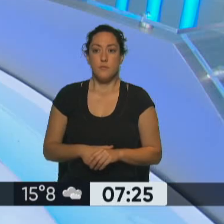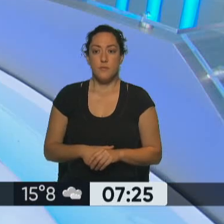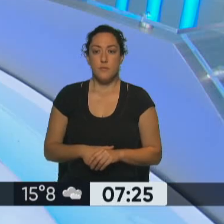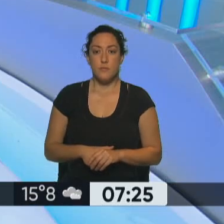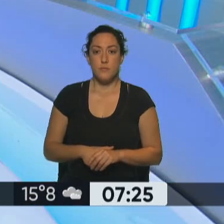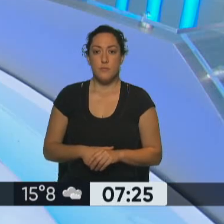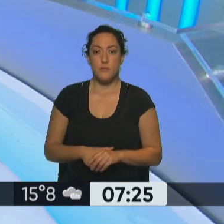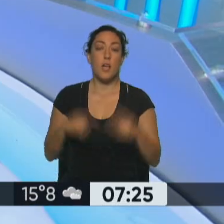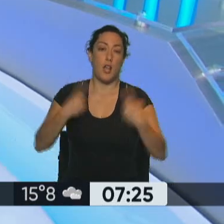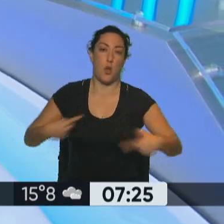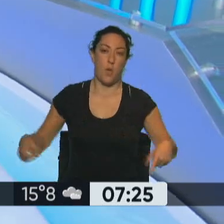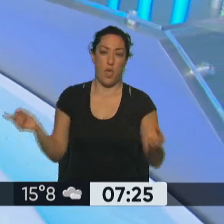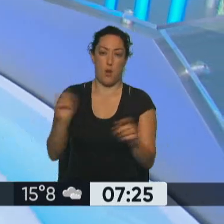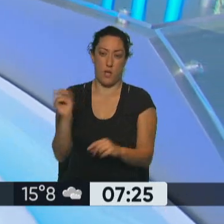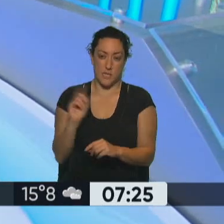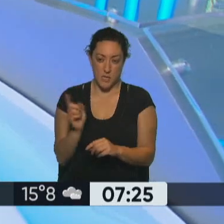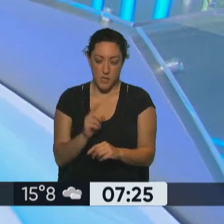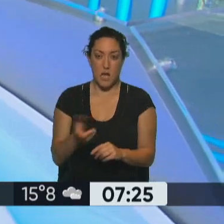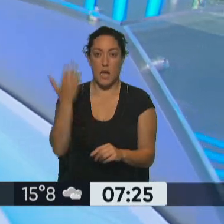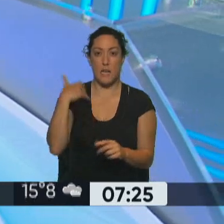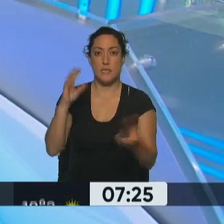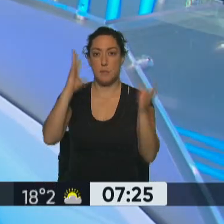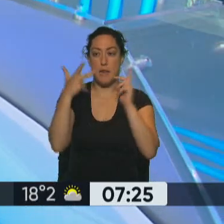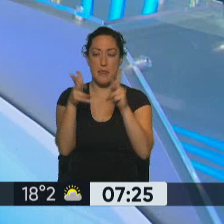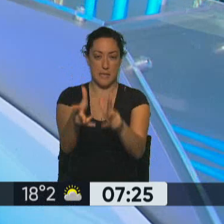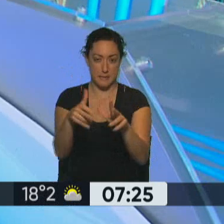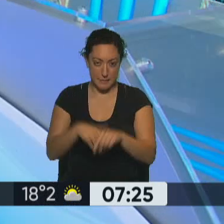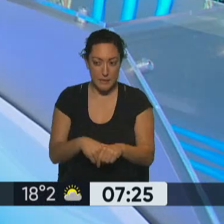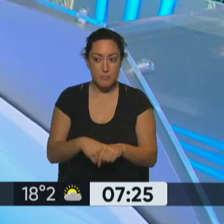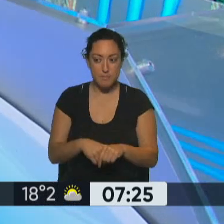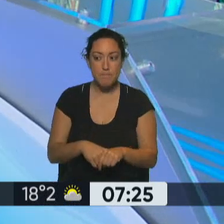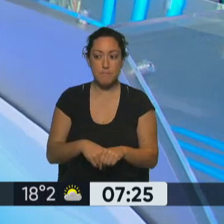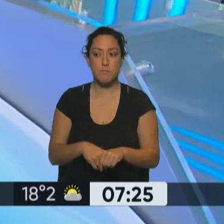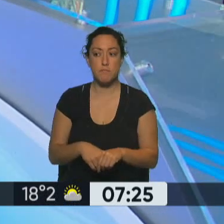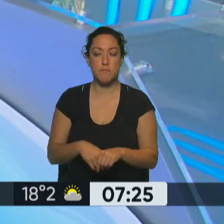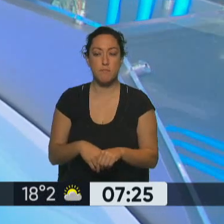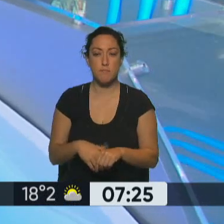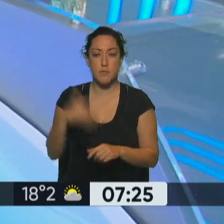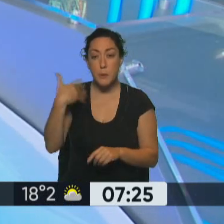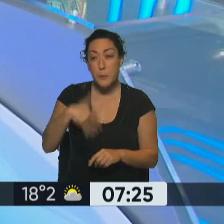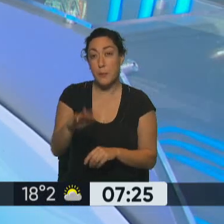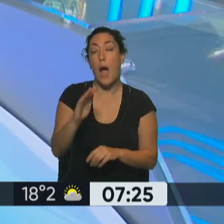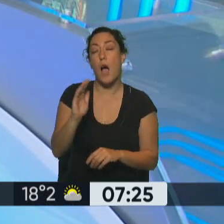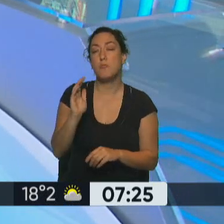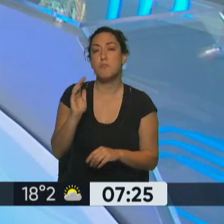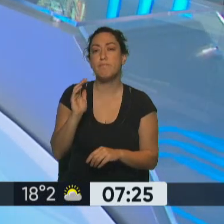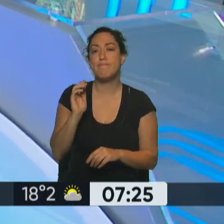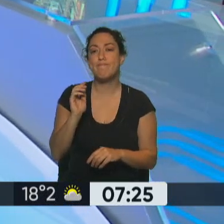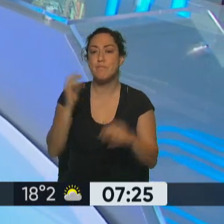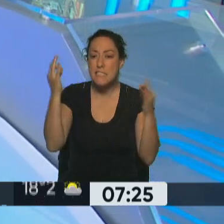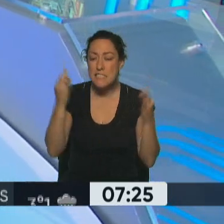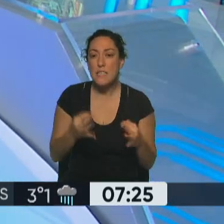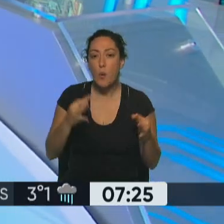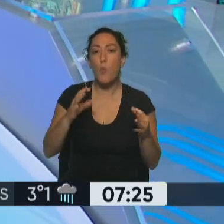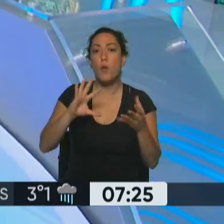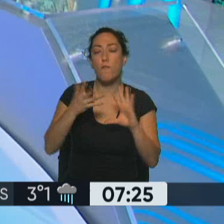No es novedad porque lo ha anticipado Javier Milei durante la campaña. Se viene seguramente una